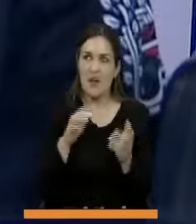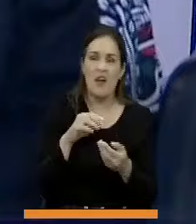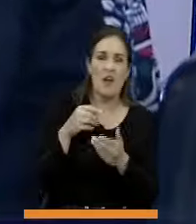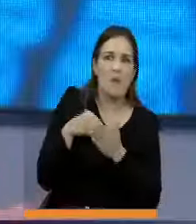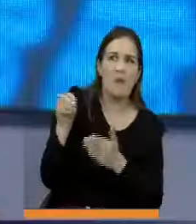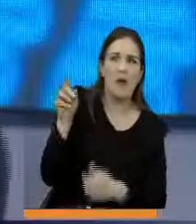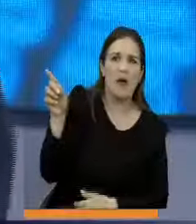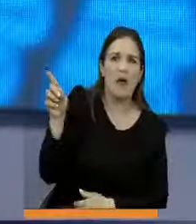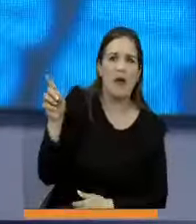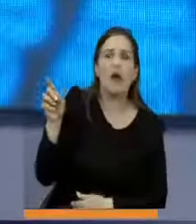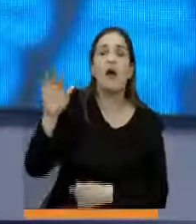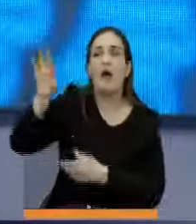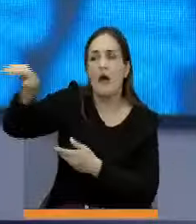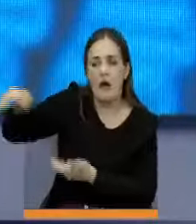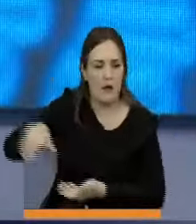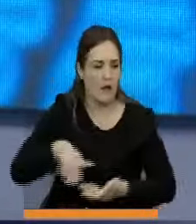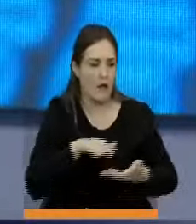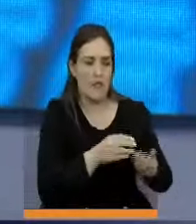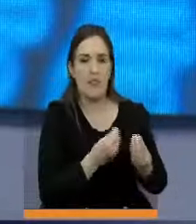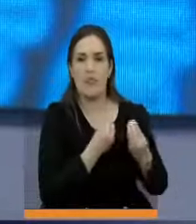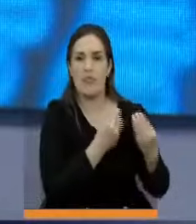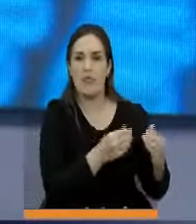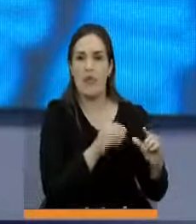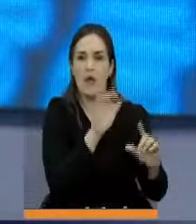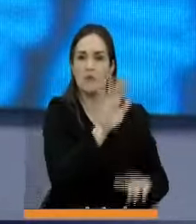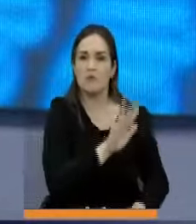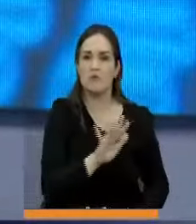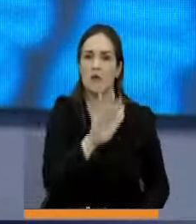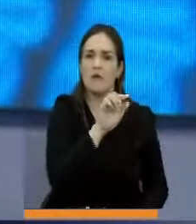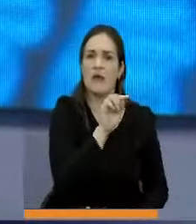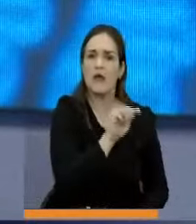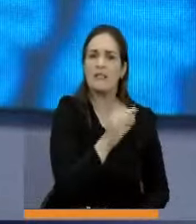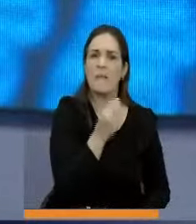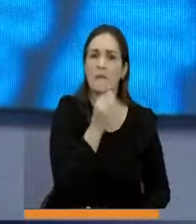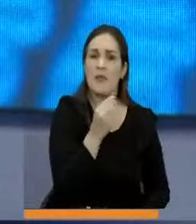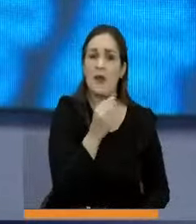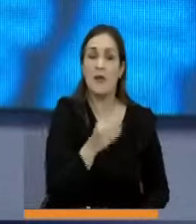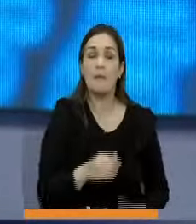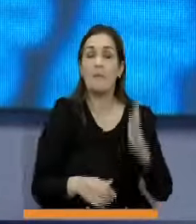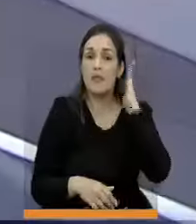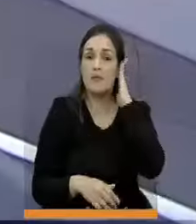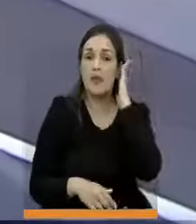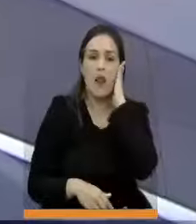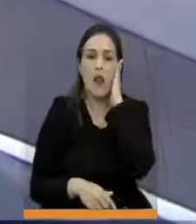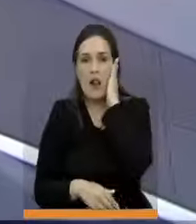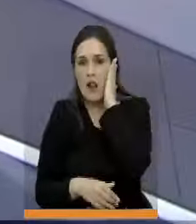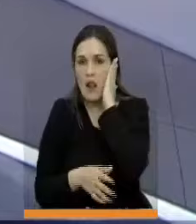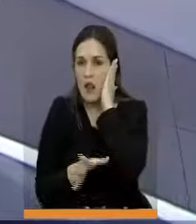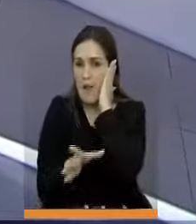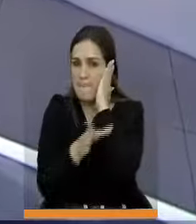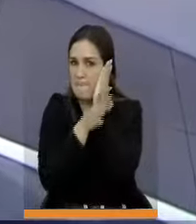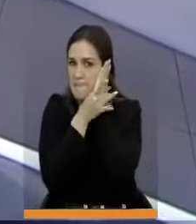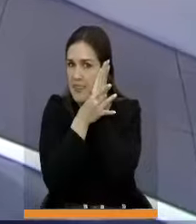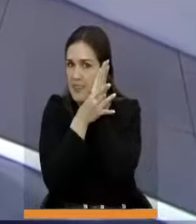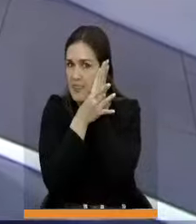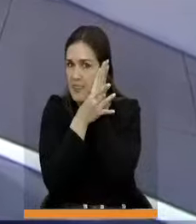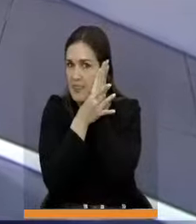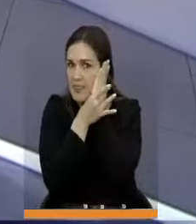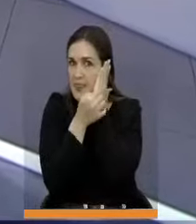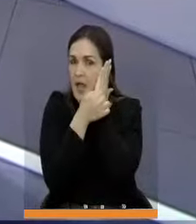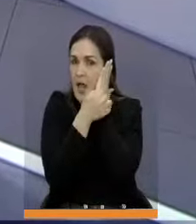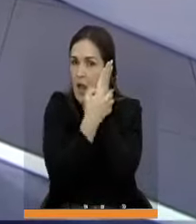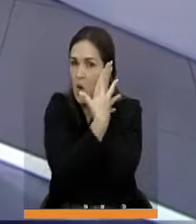ese software? La gente tiene que conocer lo que hace ese software. Ese software te prende la cámara, graba videos, toma fotografías,